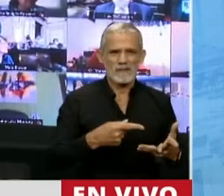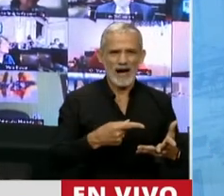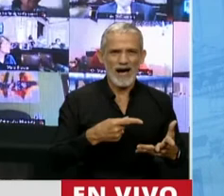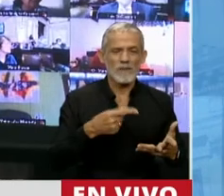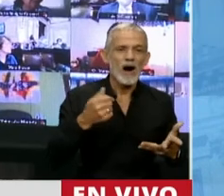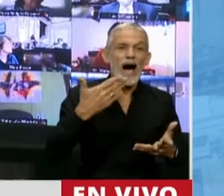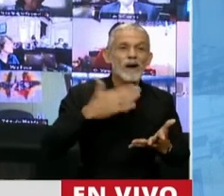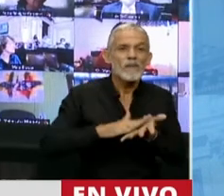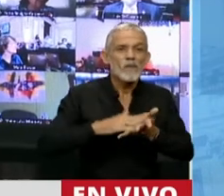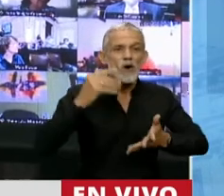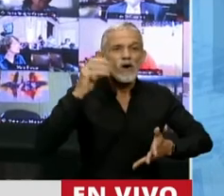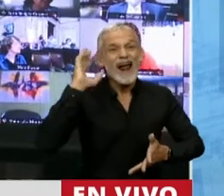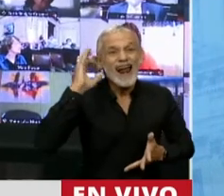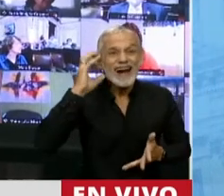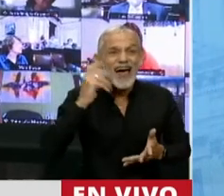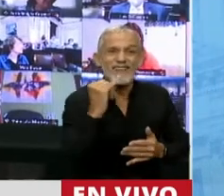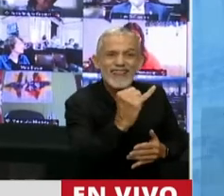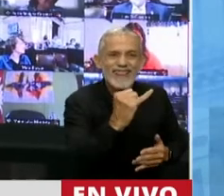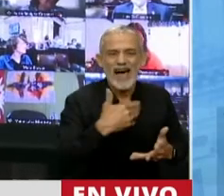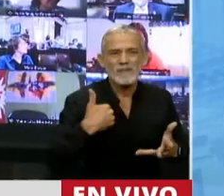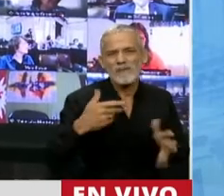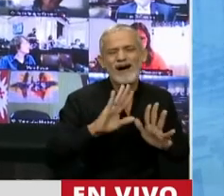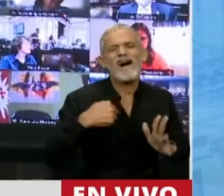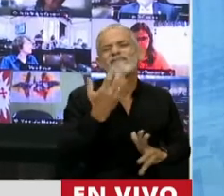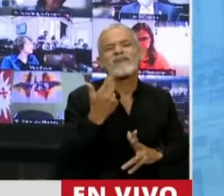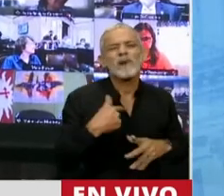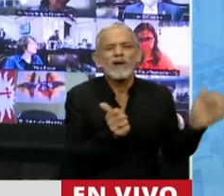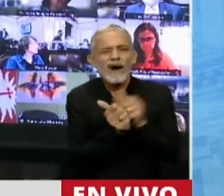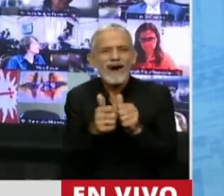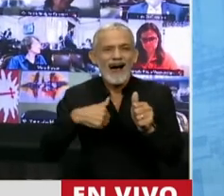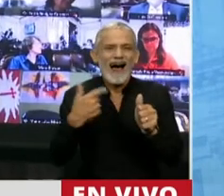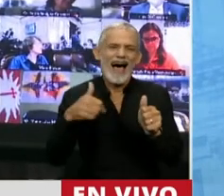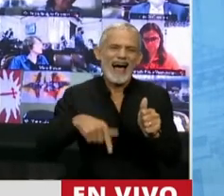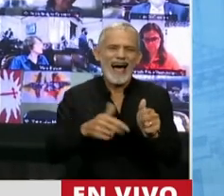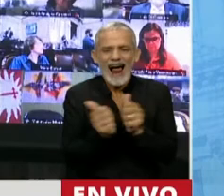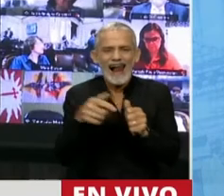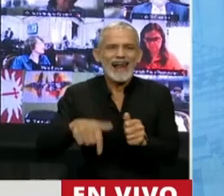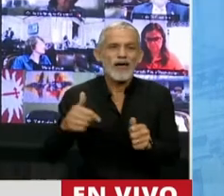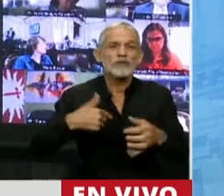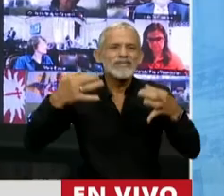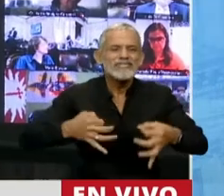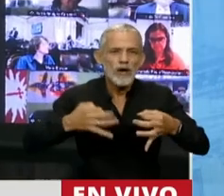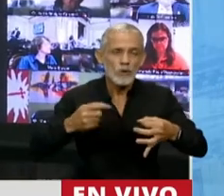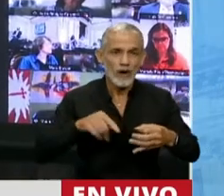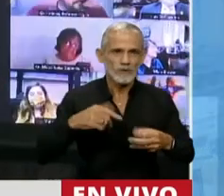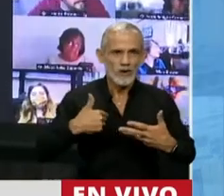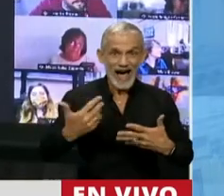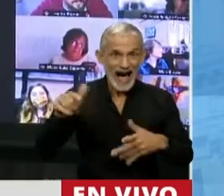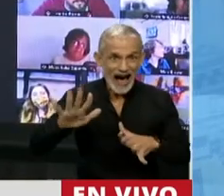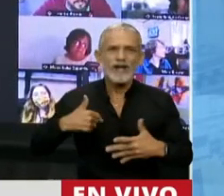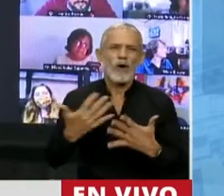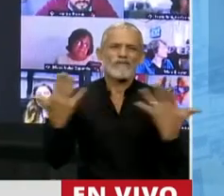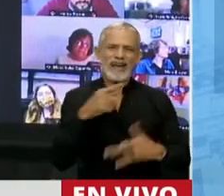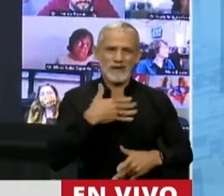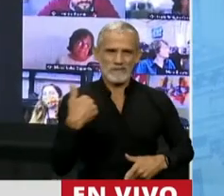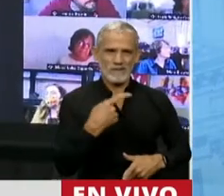hablar por radio, yo no quisiera tener la charla de mí en este momento, porque hoy en día estoy seguro que la hice feliz, entonces